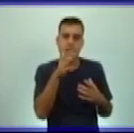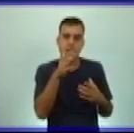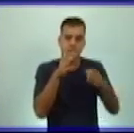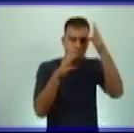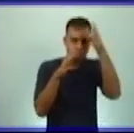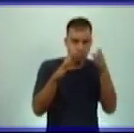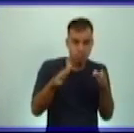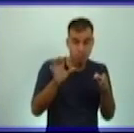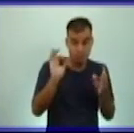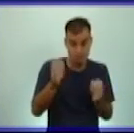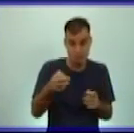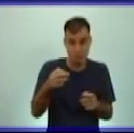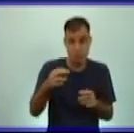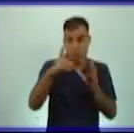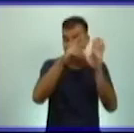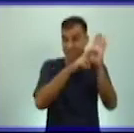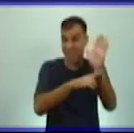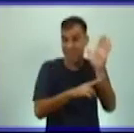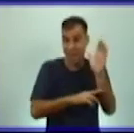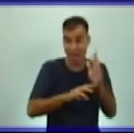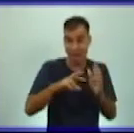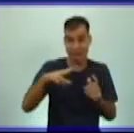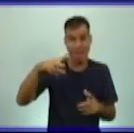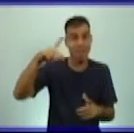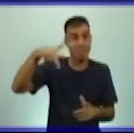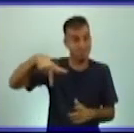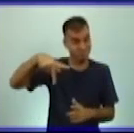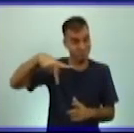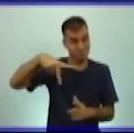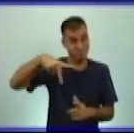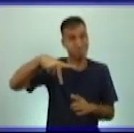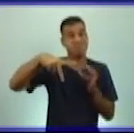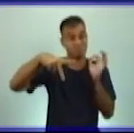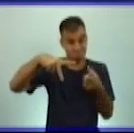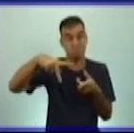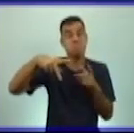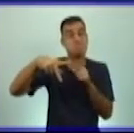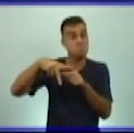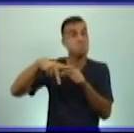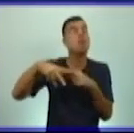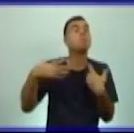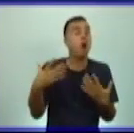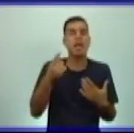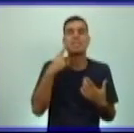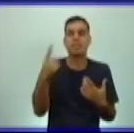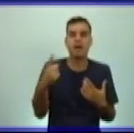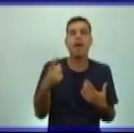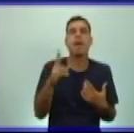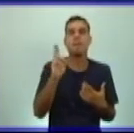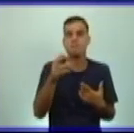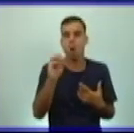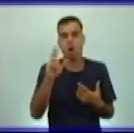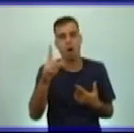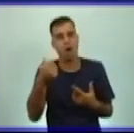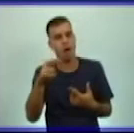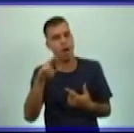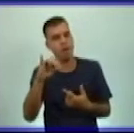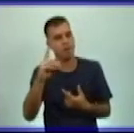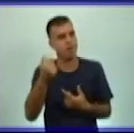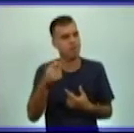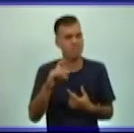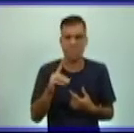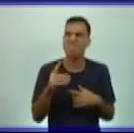aplicando la regla de la mano derecha, usted determinaría la polaridad que tiene este enrollado en este extremo